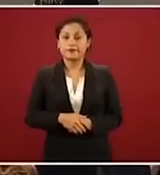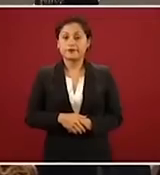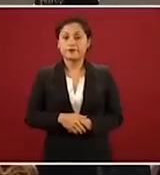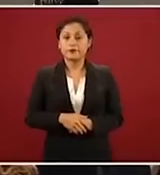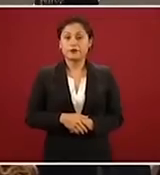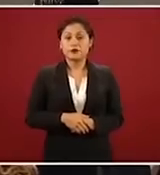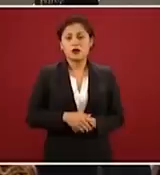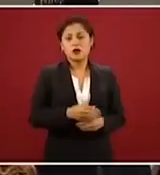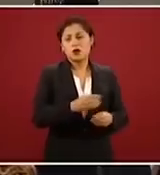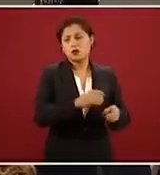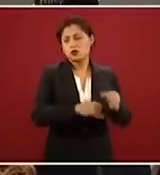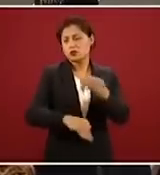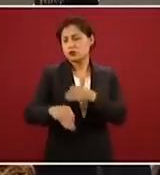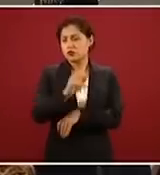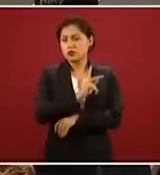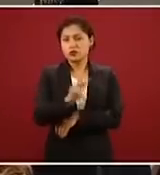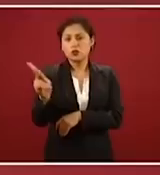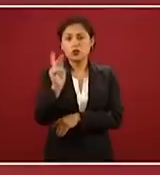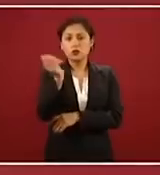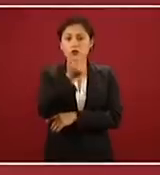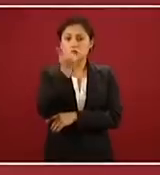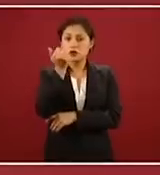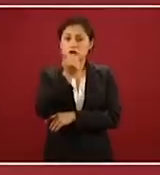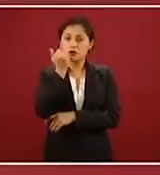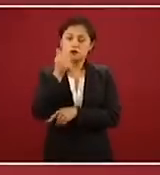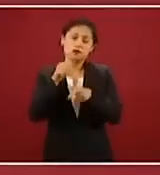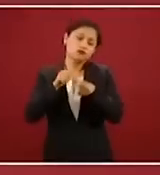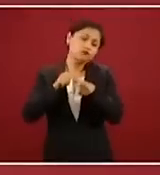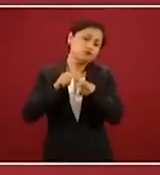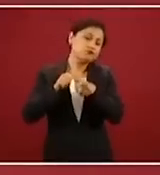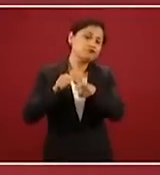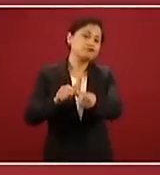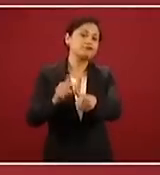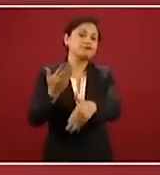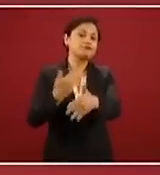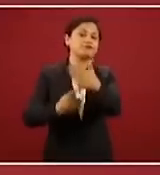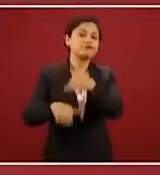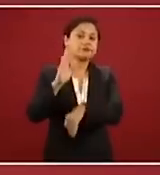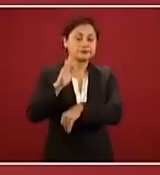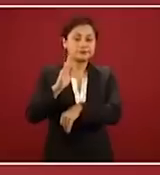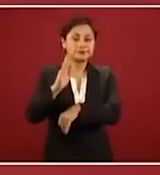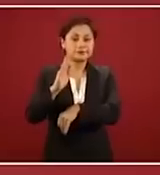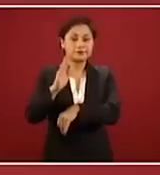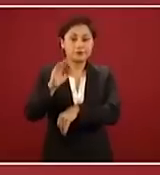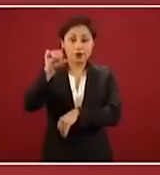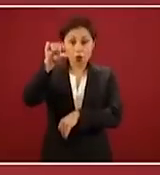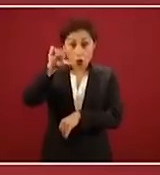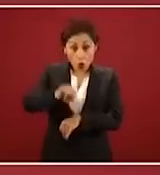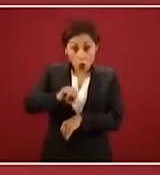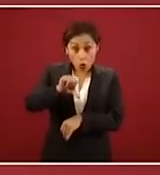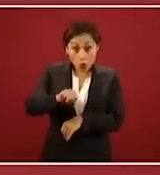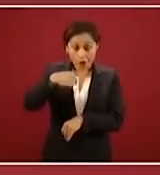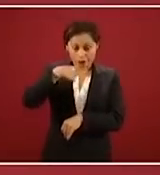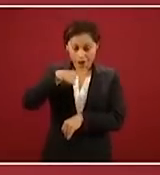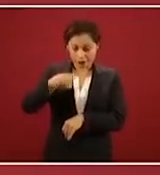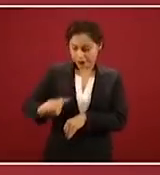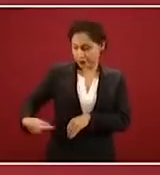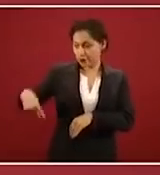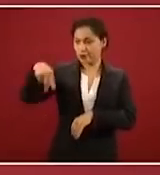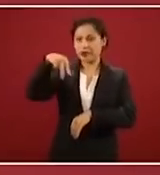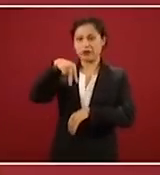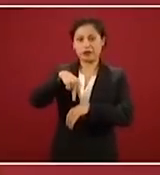sigan adelante. Y yo aprovecho este espacio